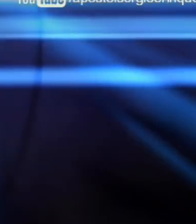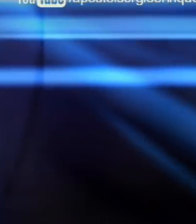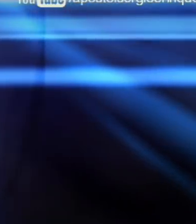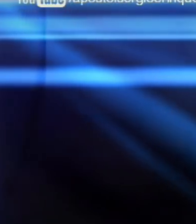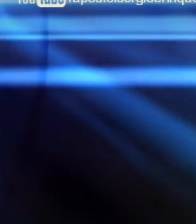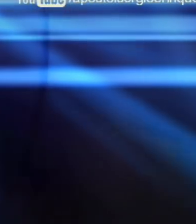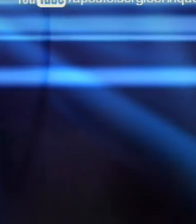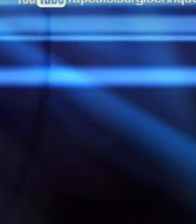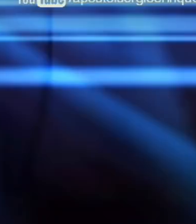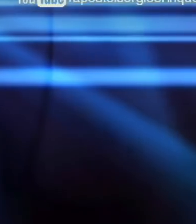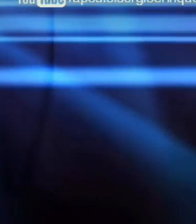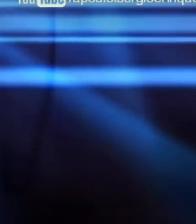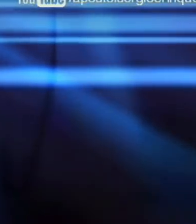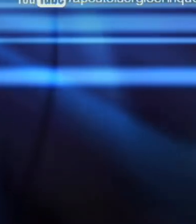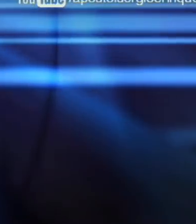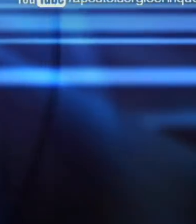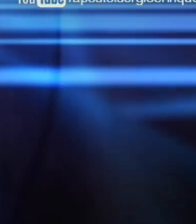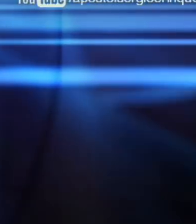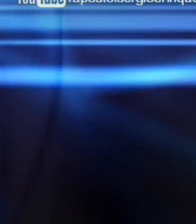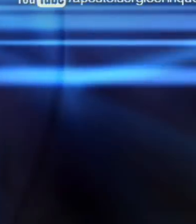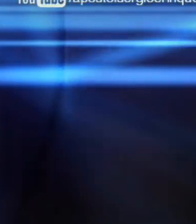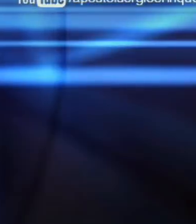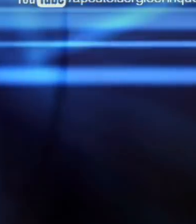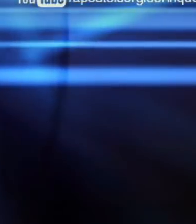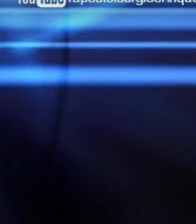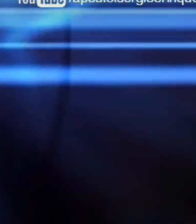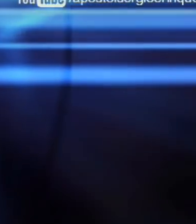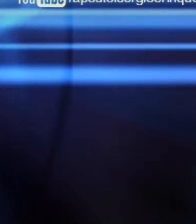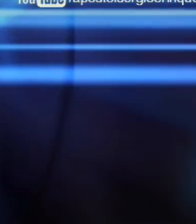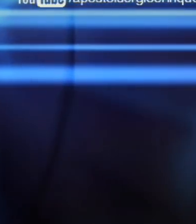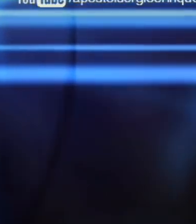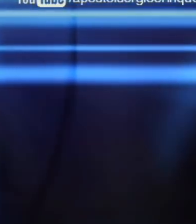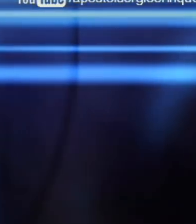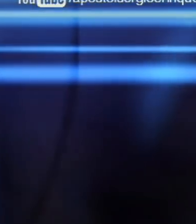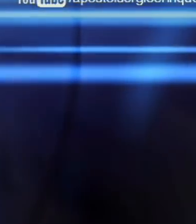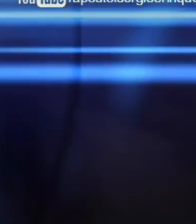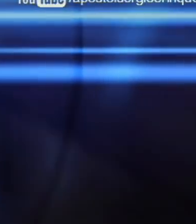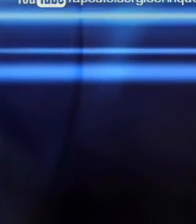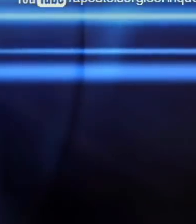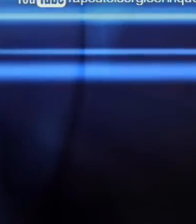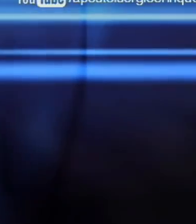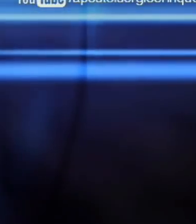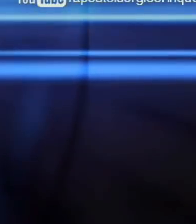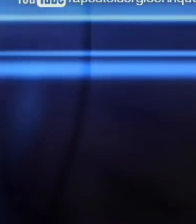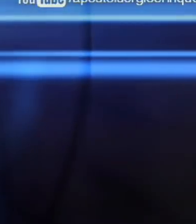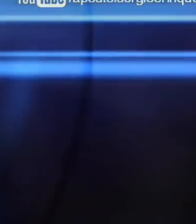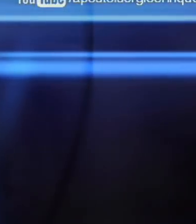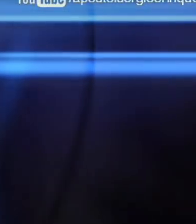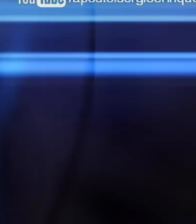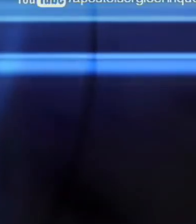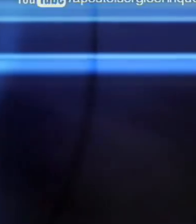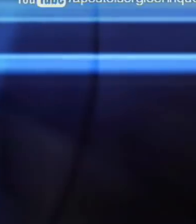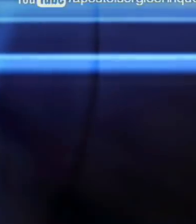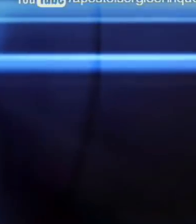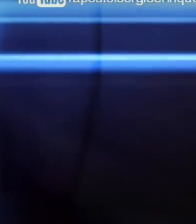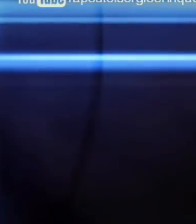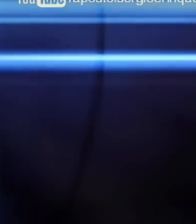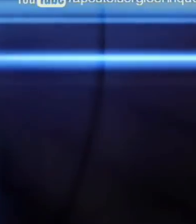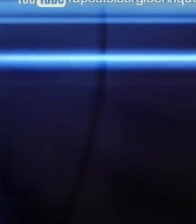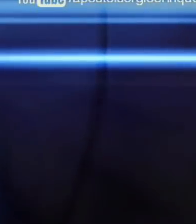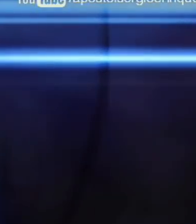Mejor se los cuento, que en el verso 34 de Mateo 24 dice: en verdad os digo que